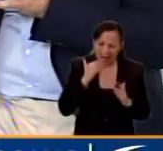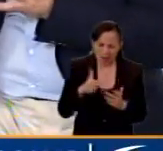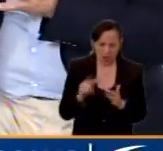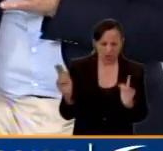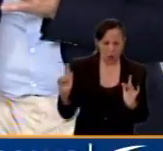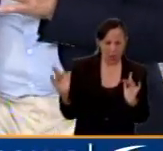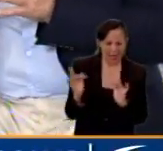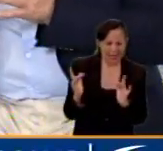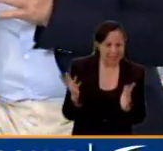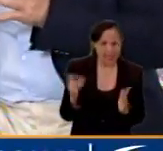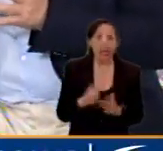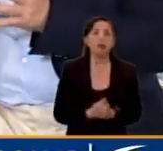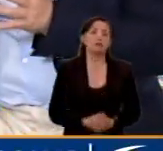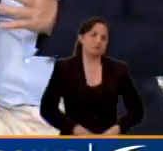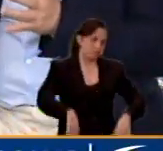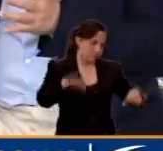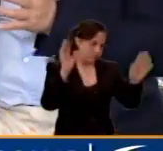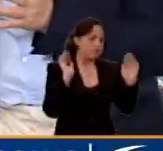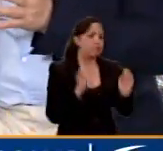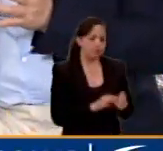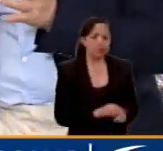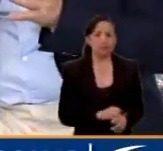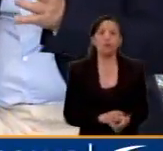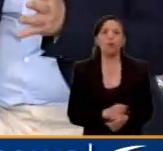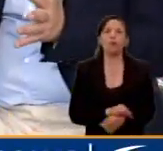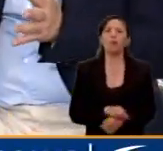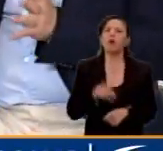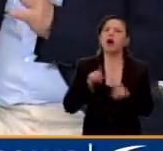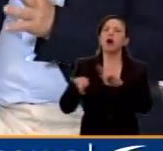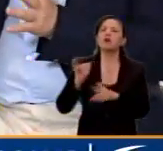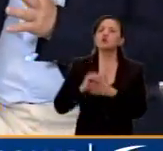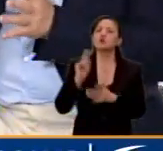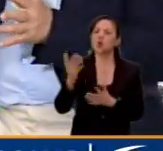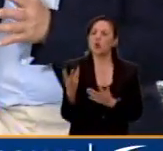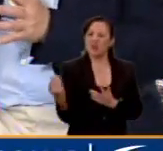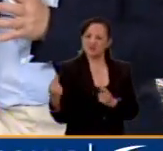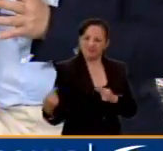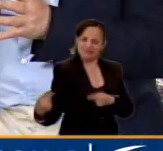tenemos momentos donde unos enemigos políticos